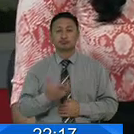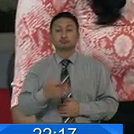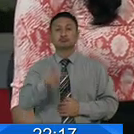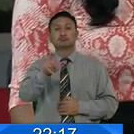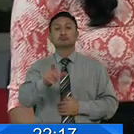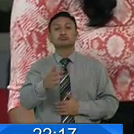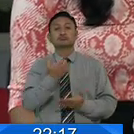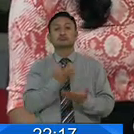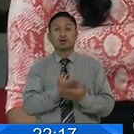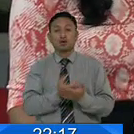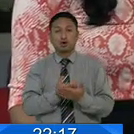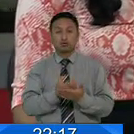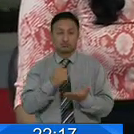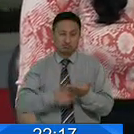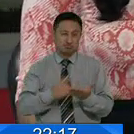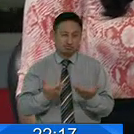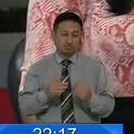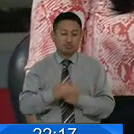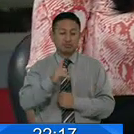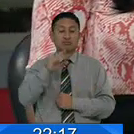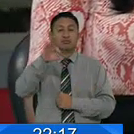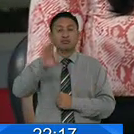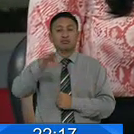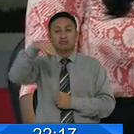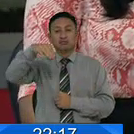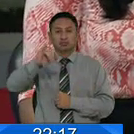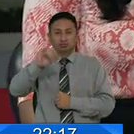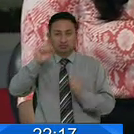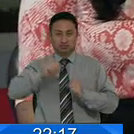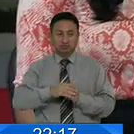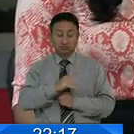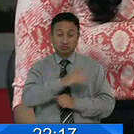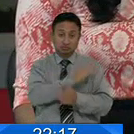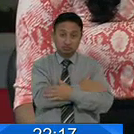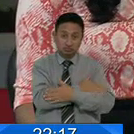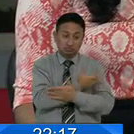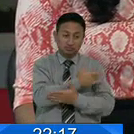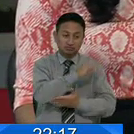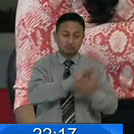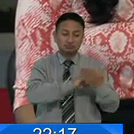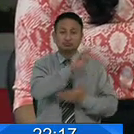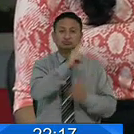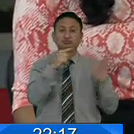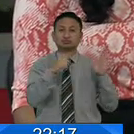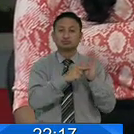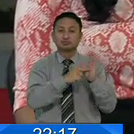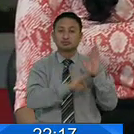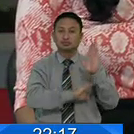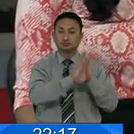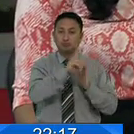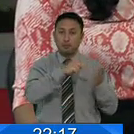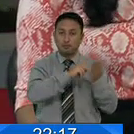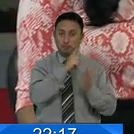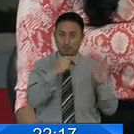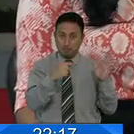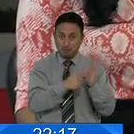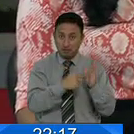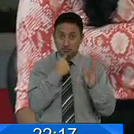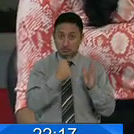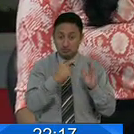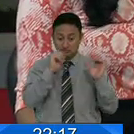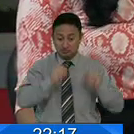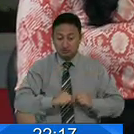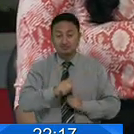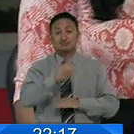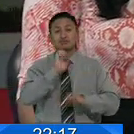Analistas económicos ven como positivo que el Fondo Monetario Internacional felicite la aprobación de la Ley de Progresividad Tributaria. Afirman que la